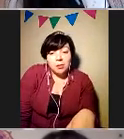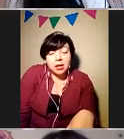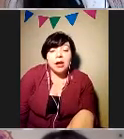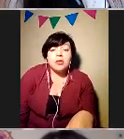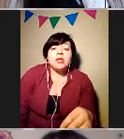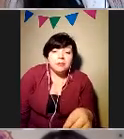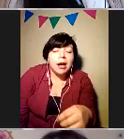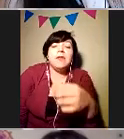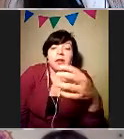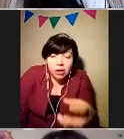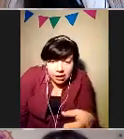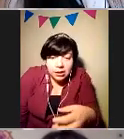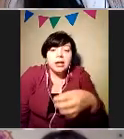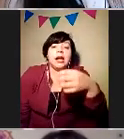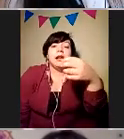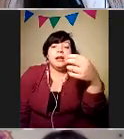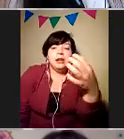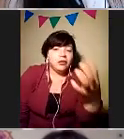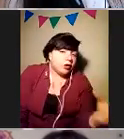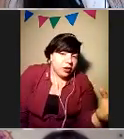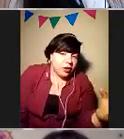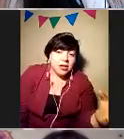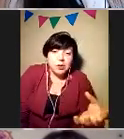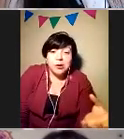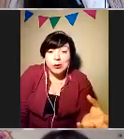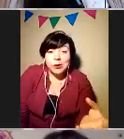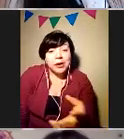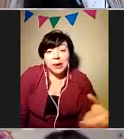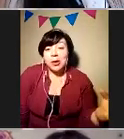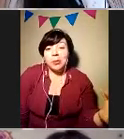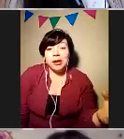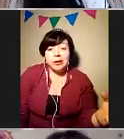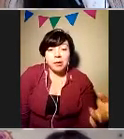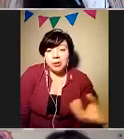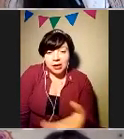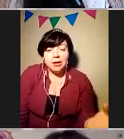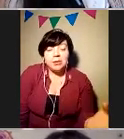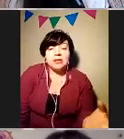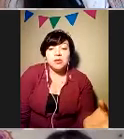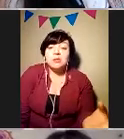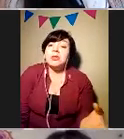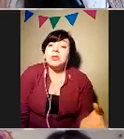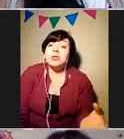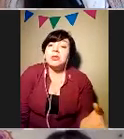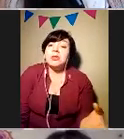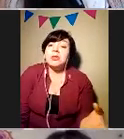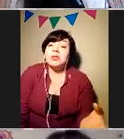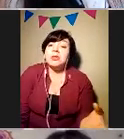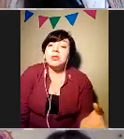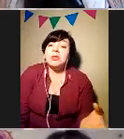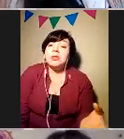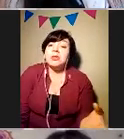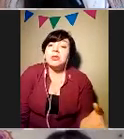necesariamente tan caro. Sí, hay vendedores en la tienda, los vendedores tienen sueldos regulados por la norma, pero que generalmente son muy